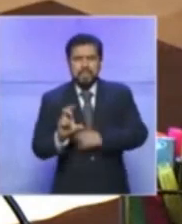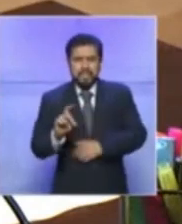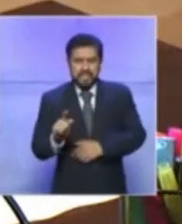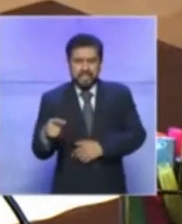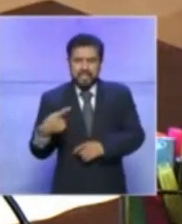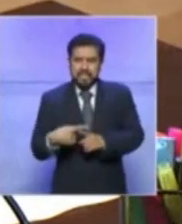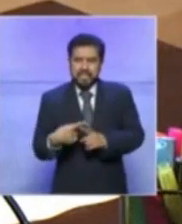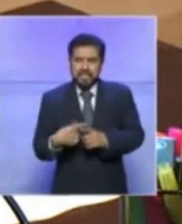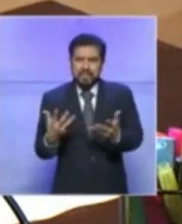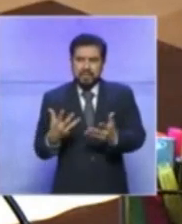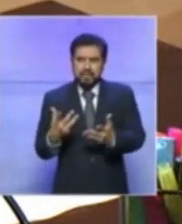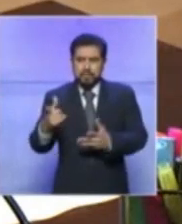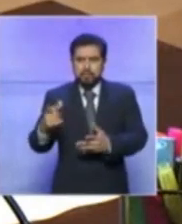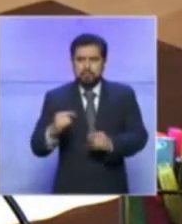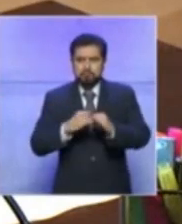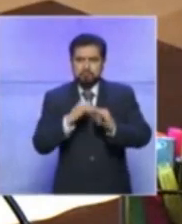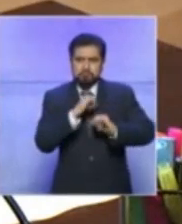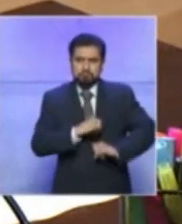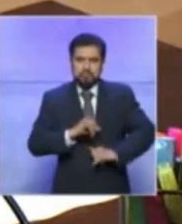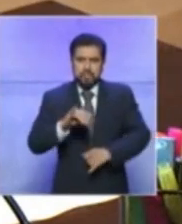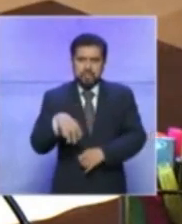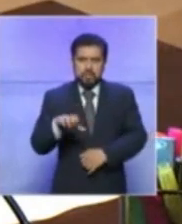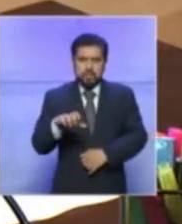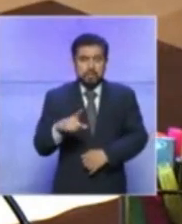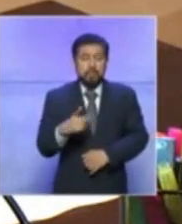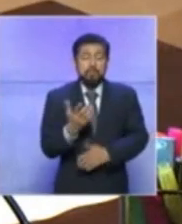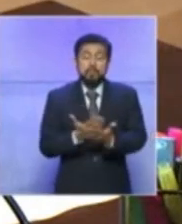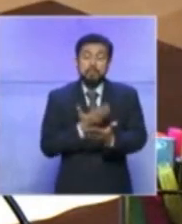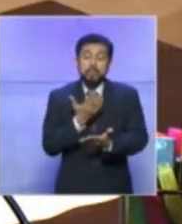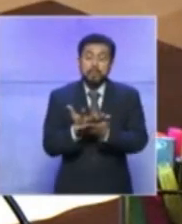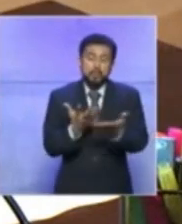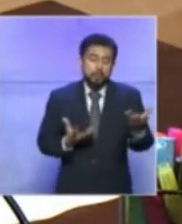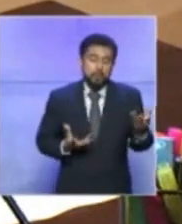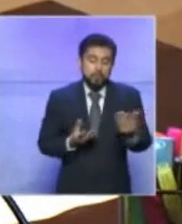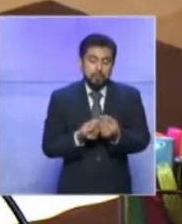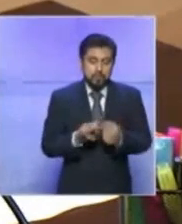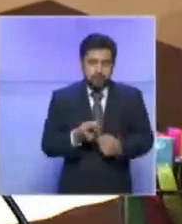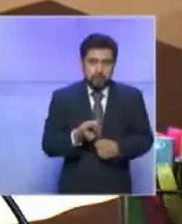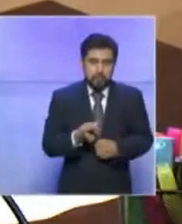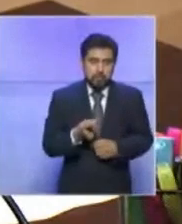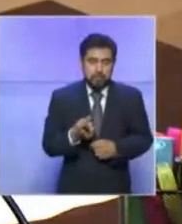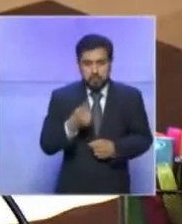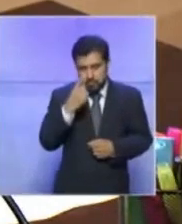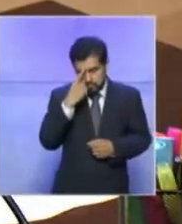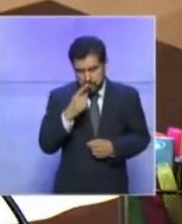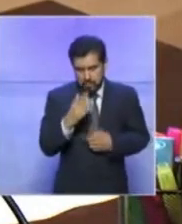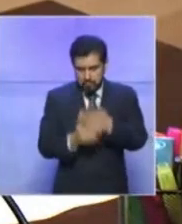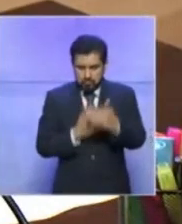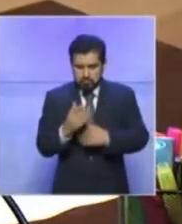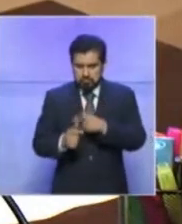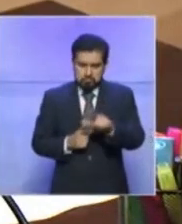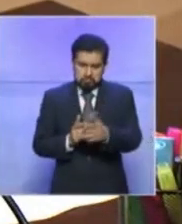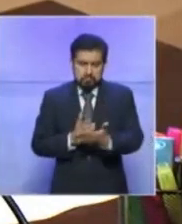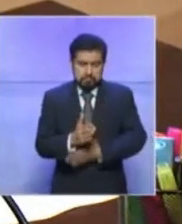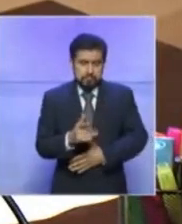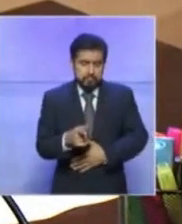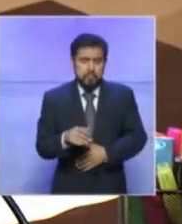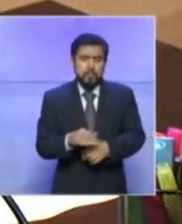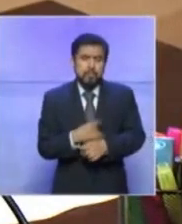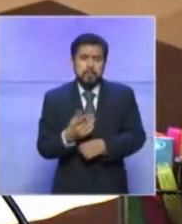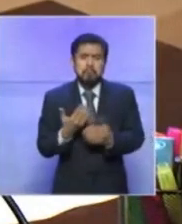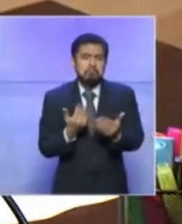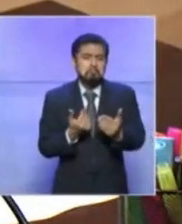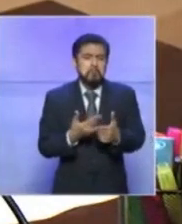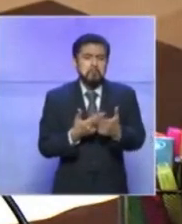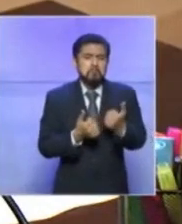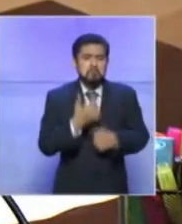General del INE. Se propone acumular los recursos y confirmar el acuerdo impugnado en lo que fue materia de controversia ante lo infundado